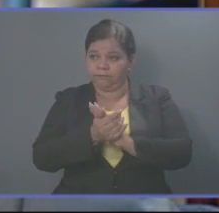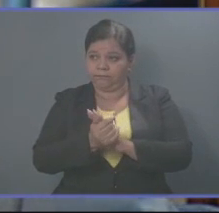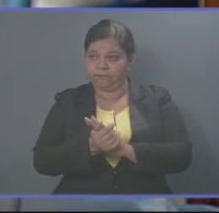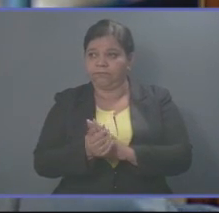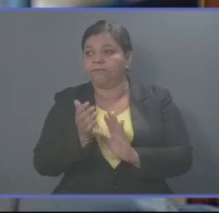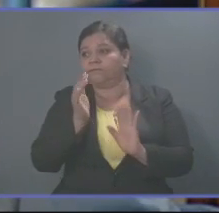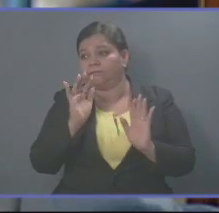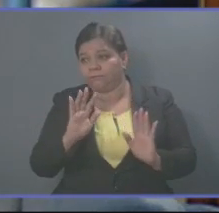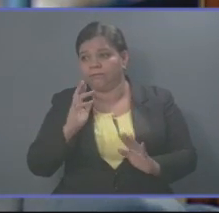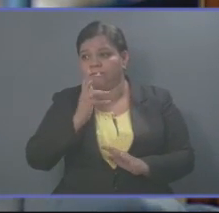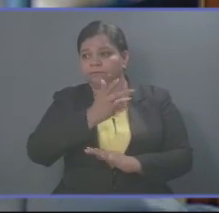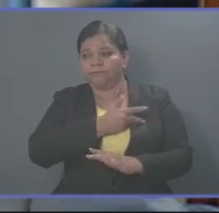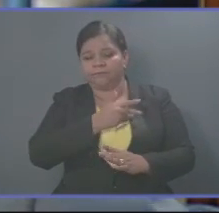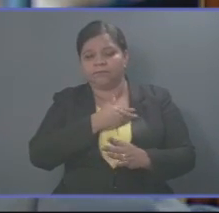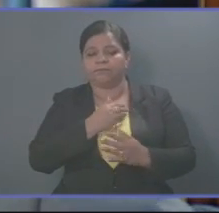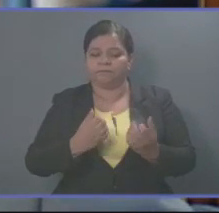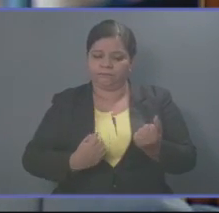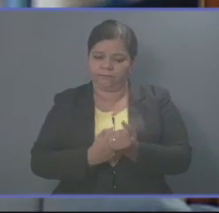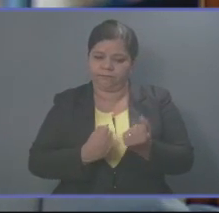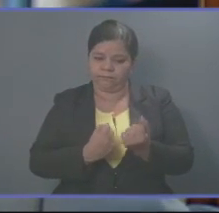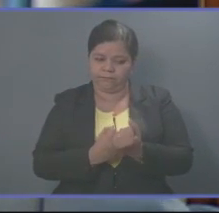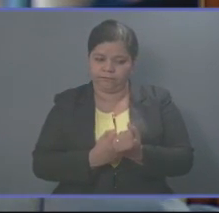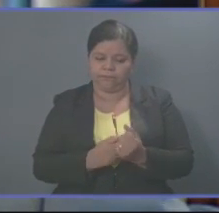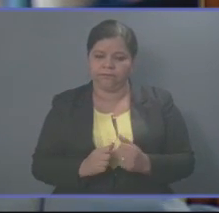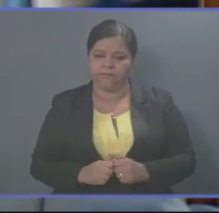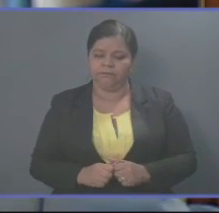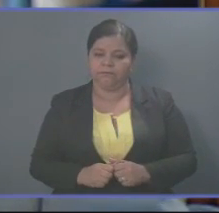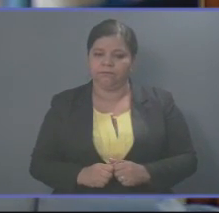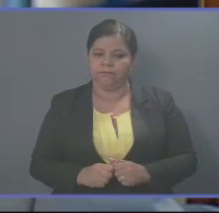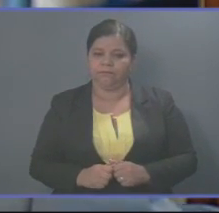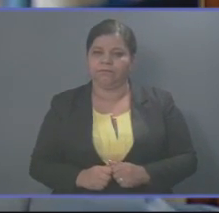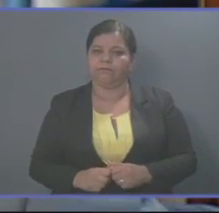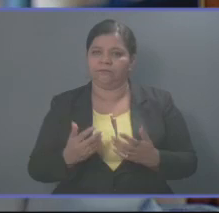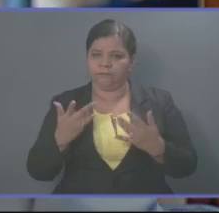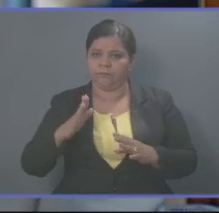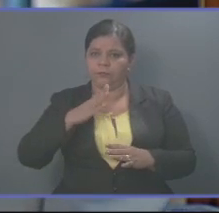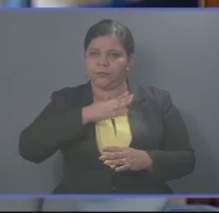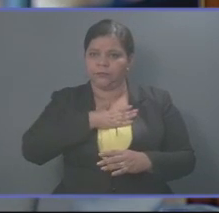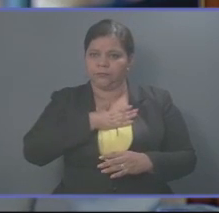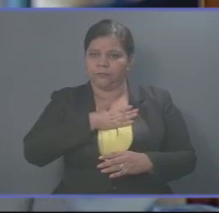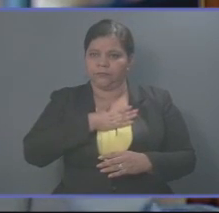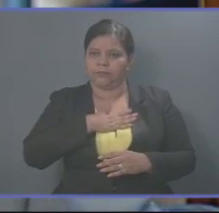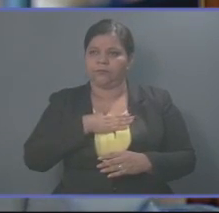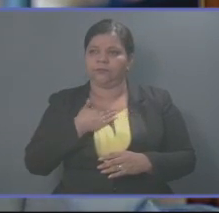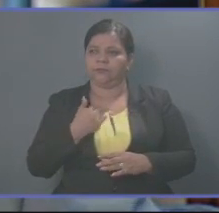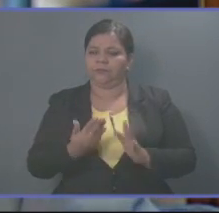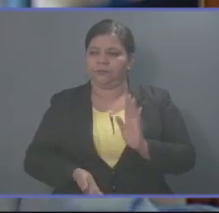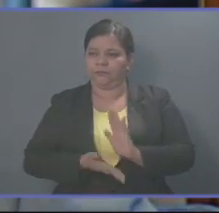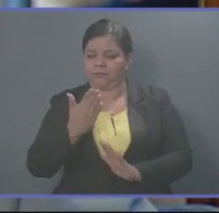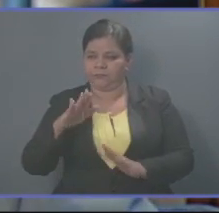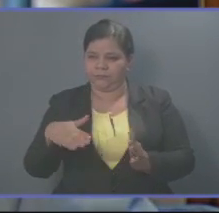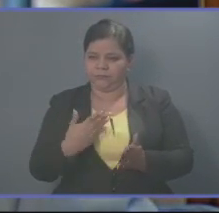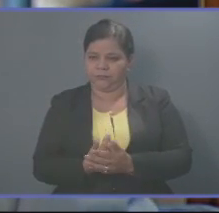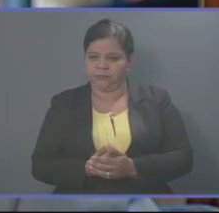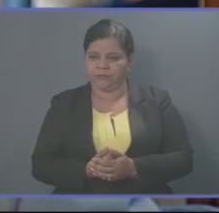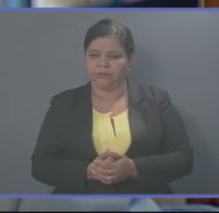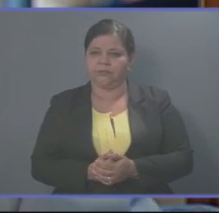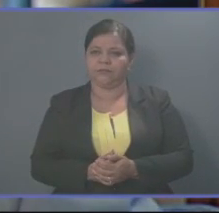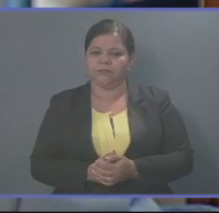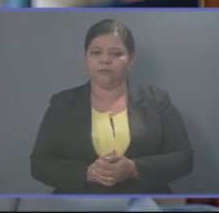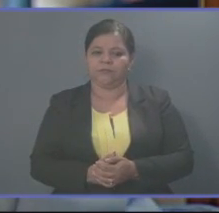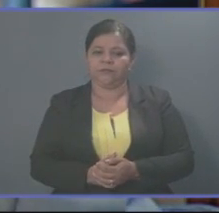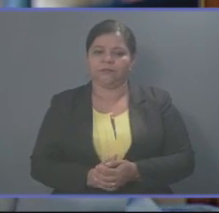tanto nosotros nos adherimos y han contado con el apoyo y con el respaldo